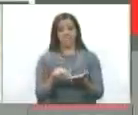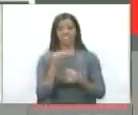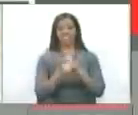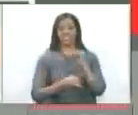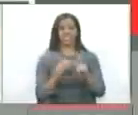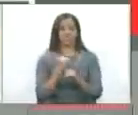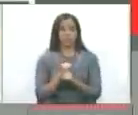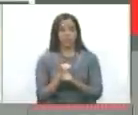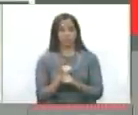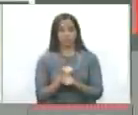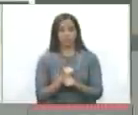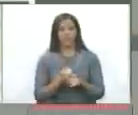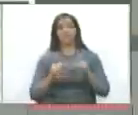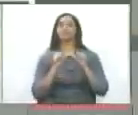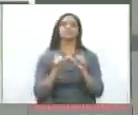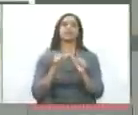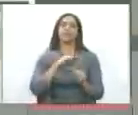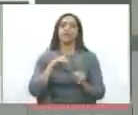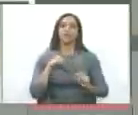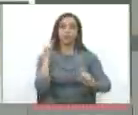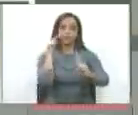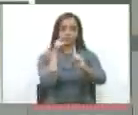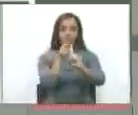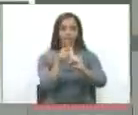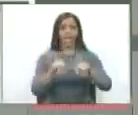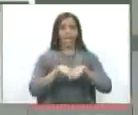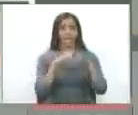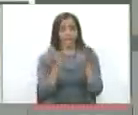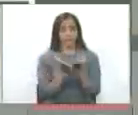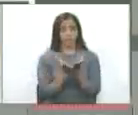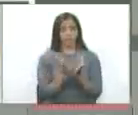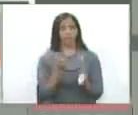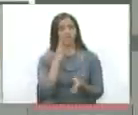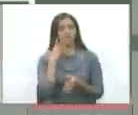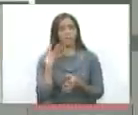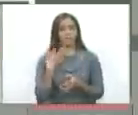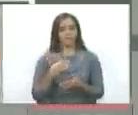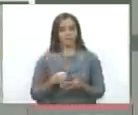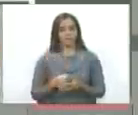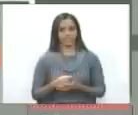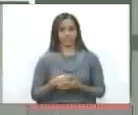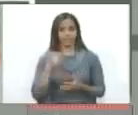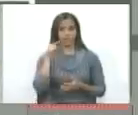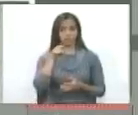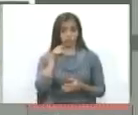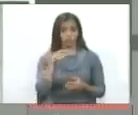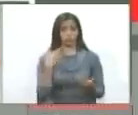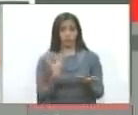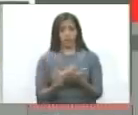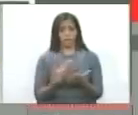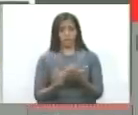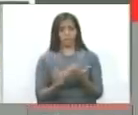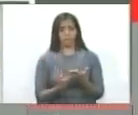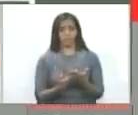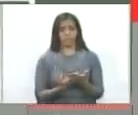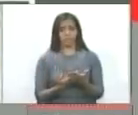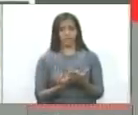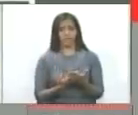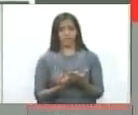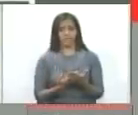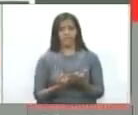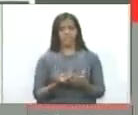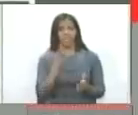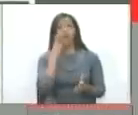internacional. Seguir nuestro camino. En el mundo se nos admira. Tú lo has comprobado en esta visita. Se nos admira por